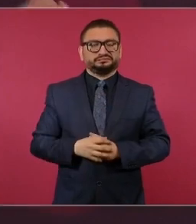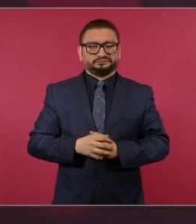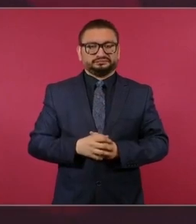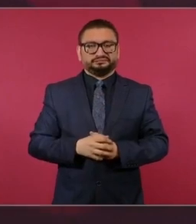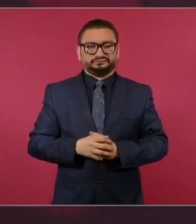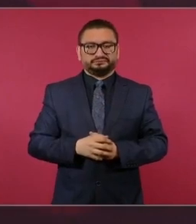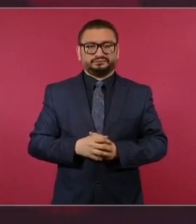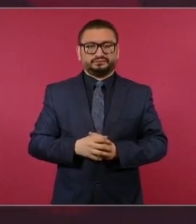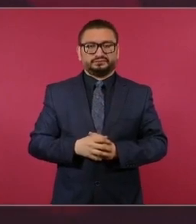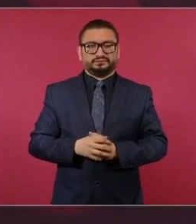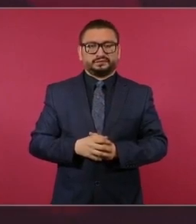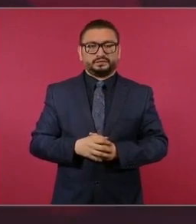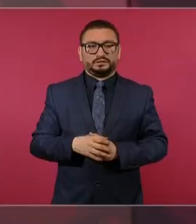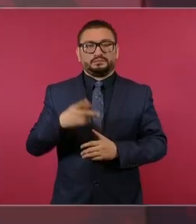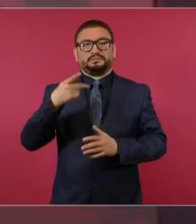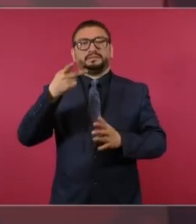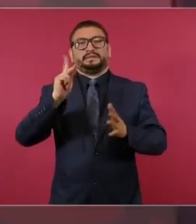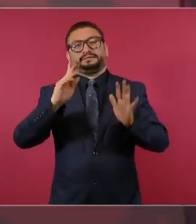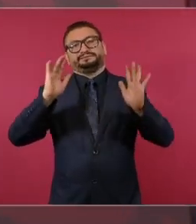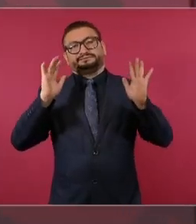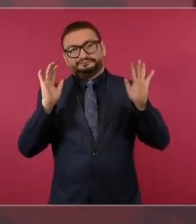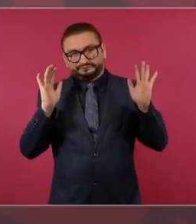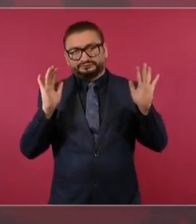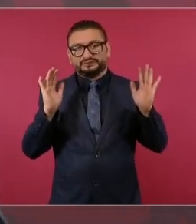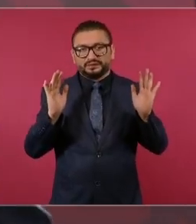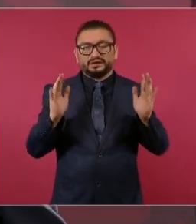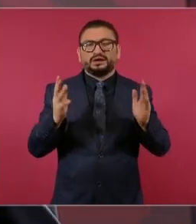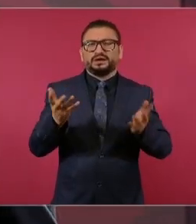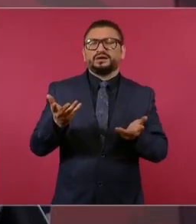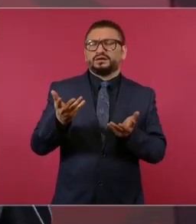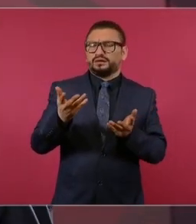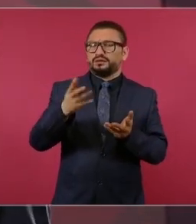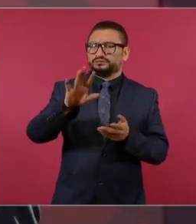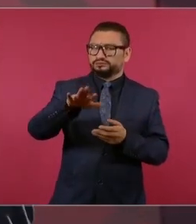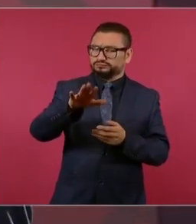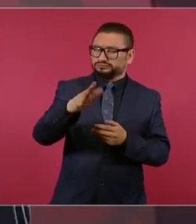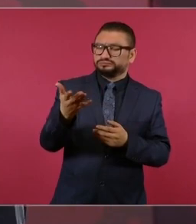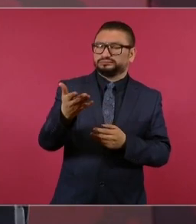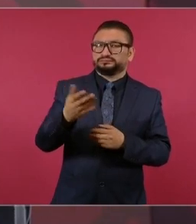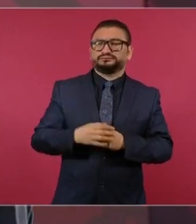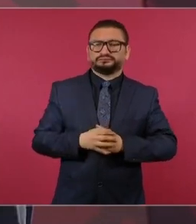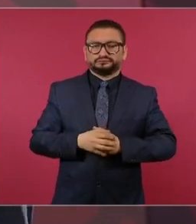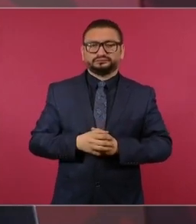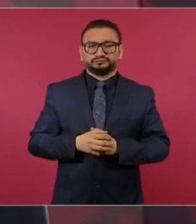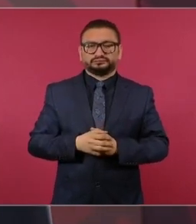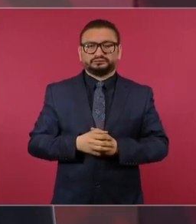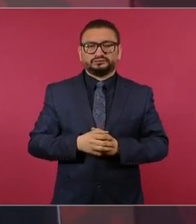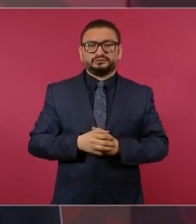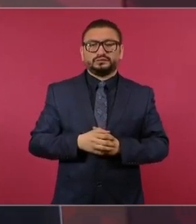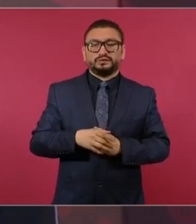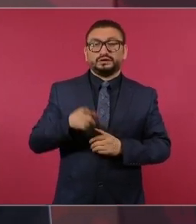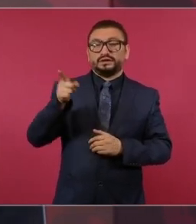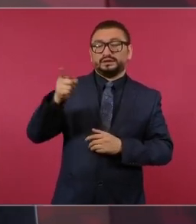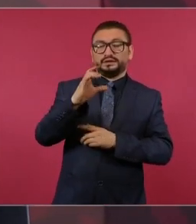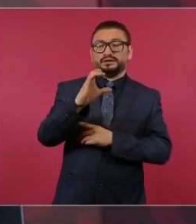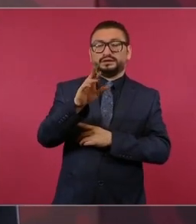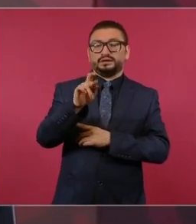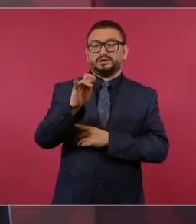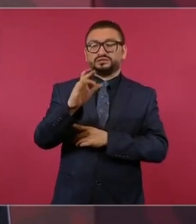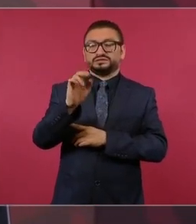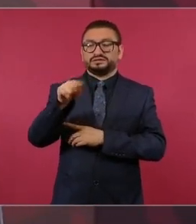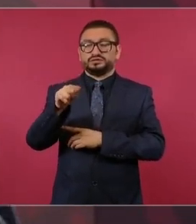Pero, a ver, ¿cuál es la concepción que tiene Krause